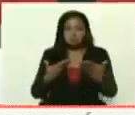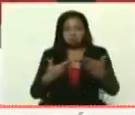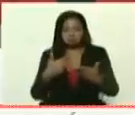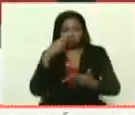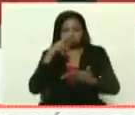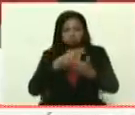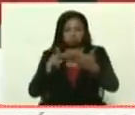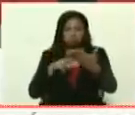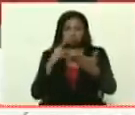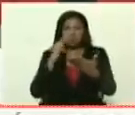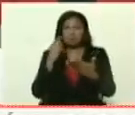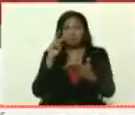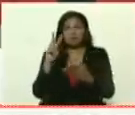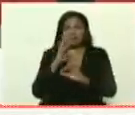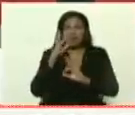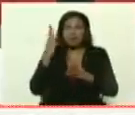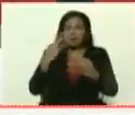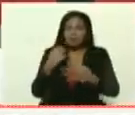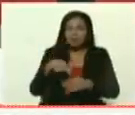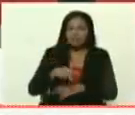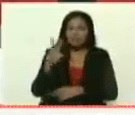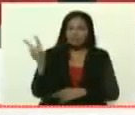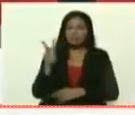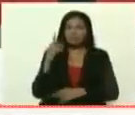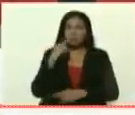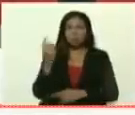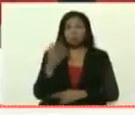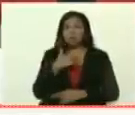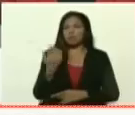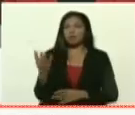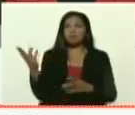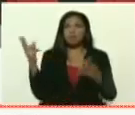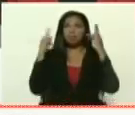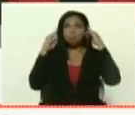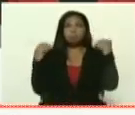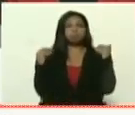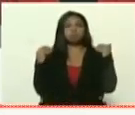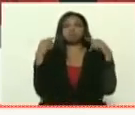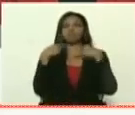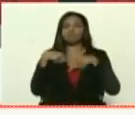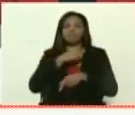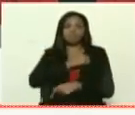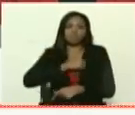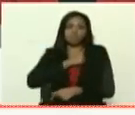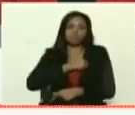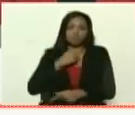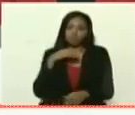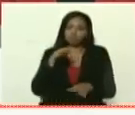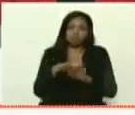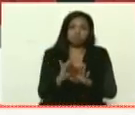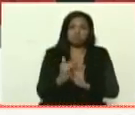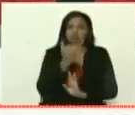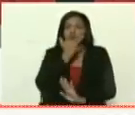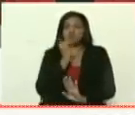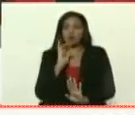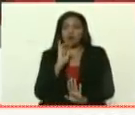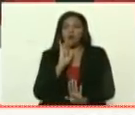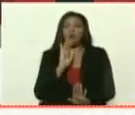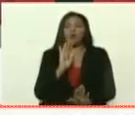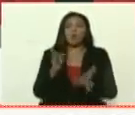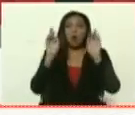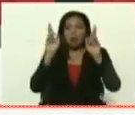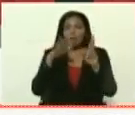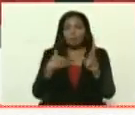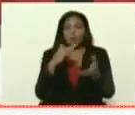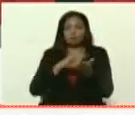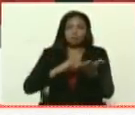no quiso escuchar ni ver la verdad de Venezuela. No quiso. Lamentable. Paso en falso. Ojalá corrija